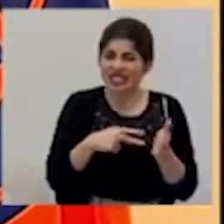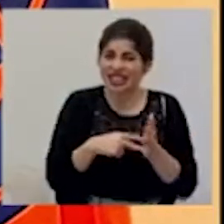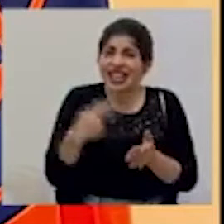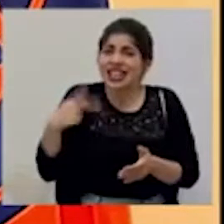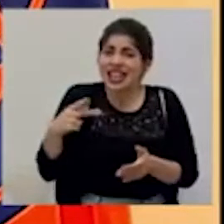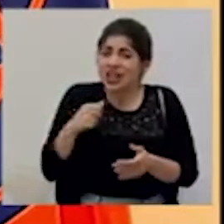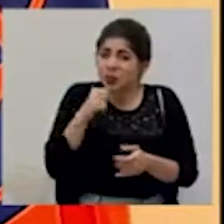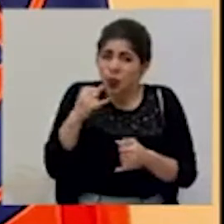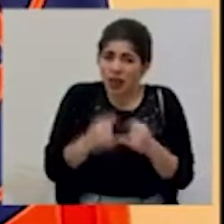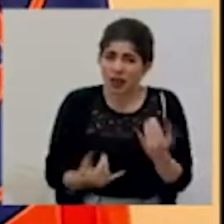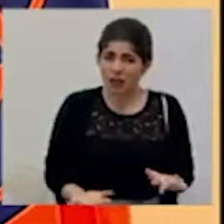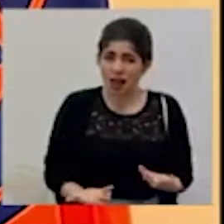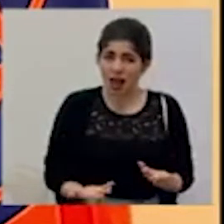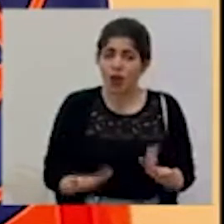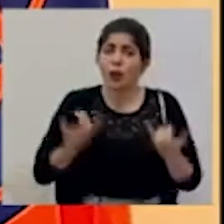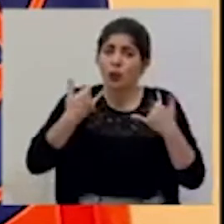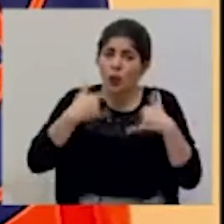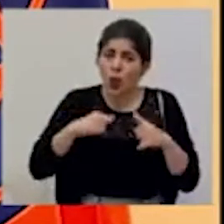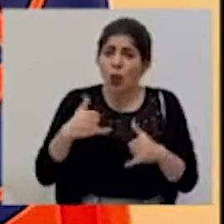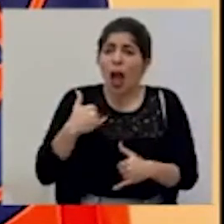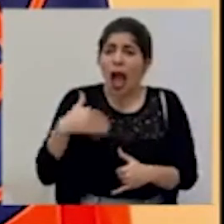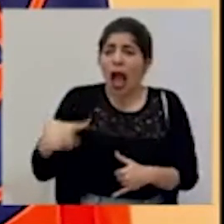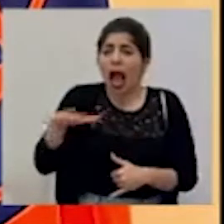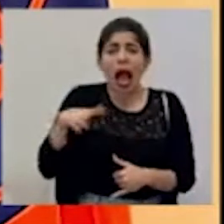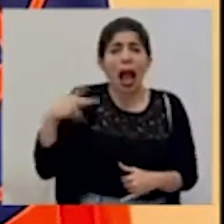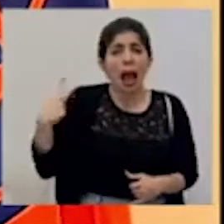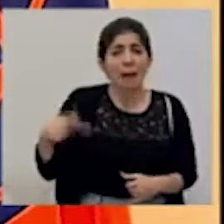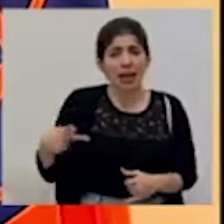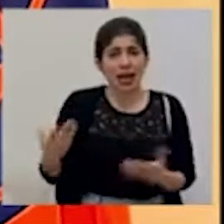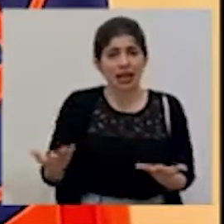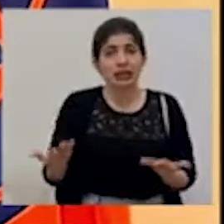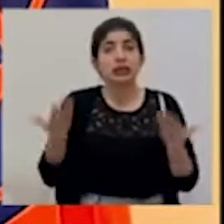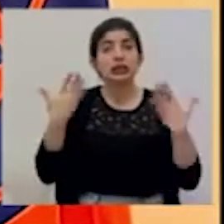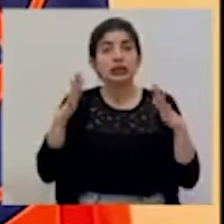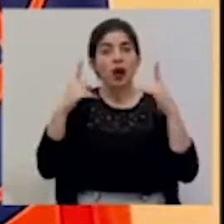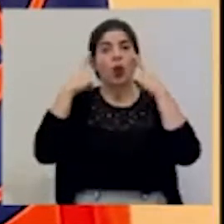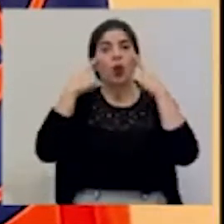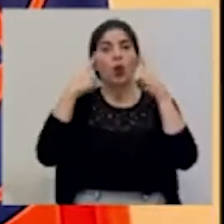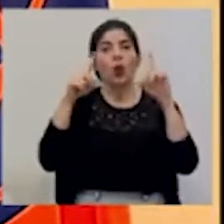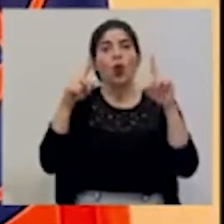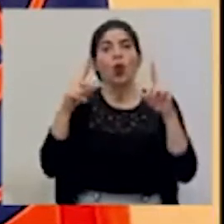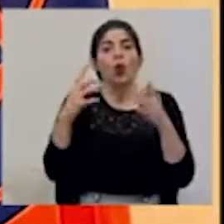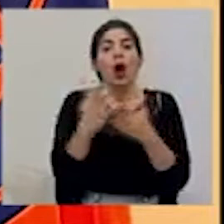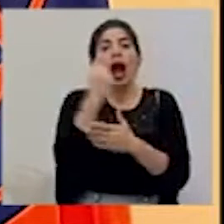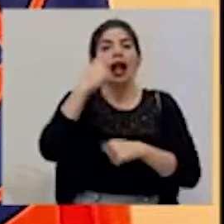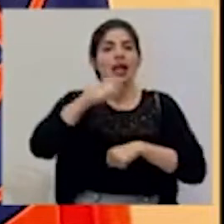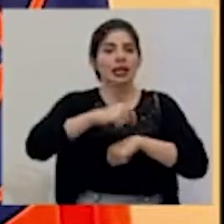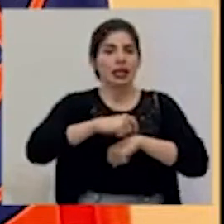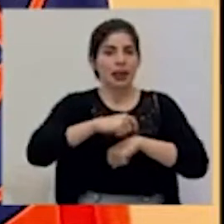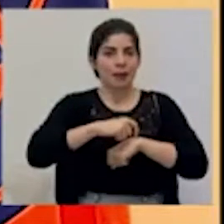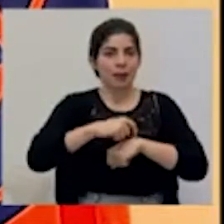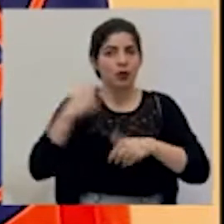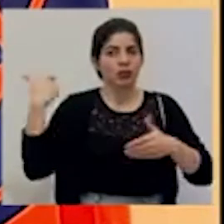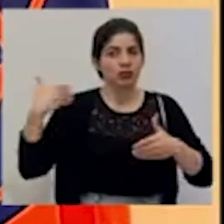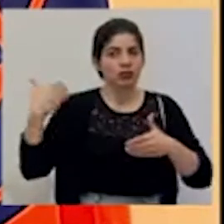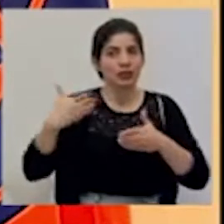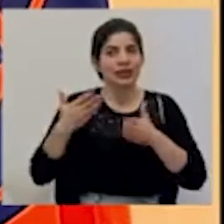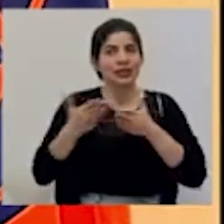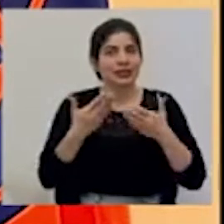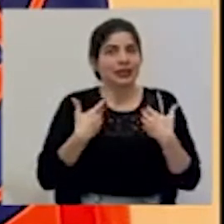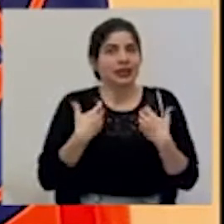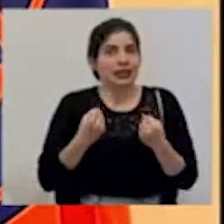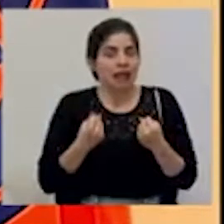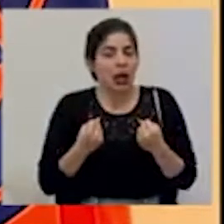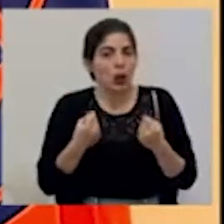seguimos bajo esa condición de amenaza. Hemos logrado ganar tiempo en los servicios de salud,